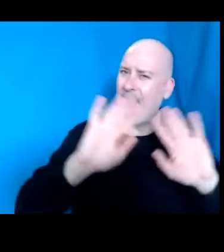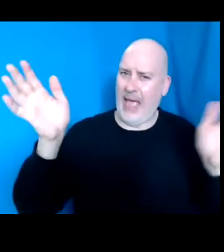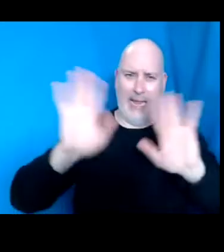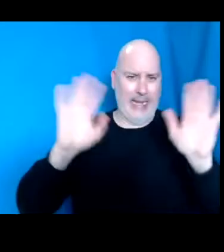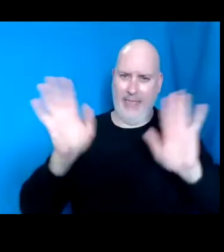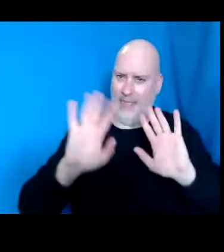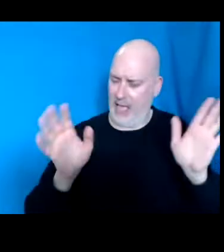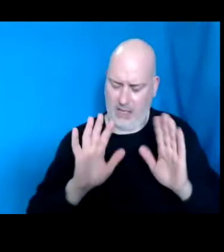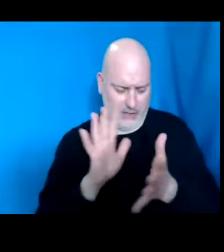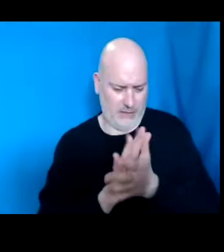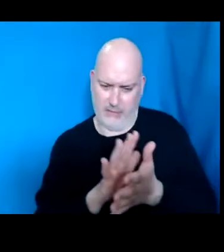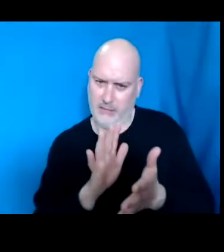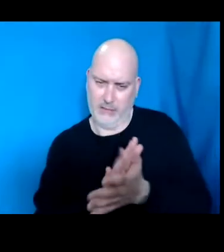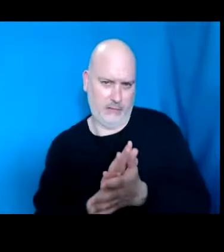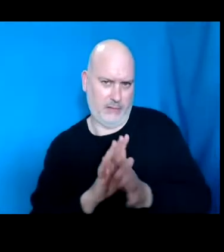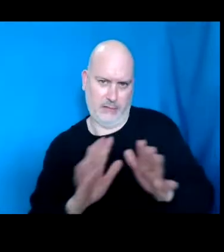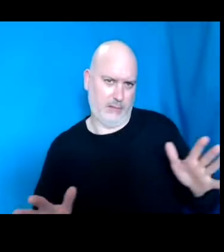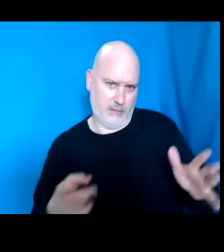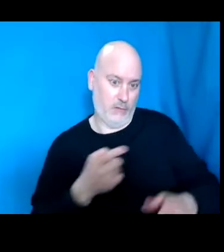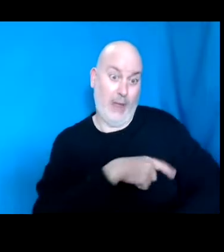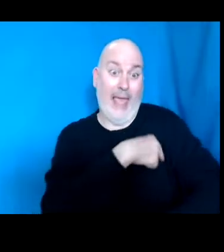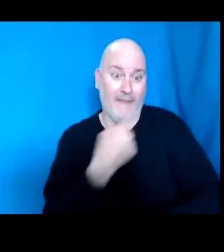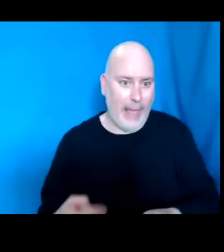nada y tratar la fiebre.